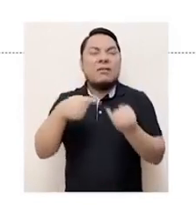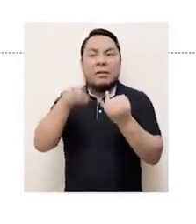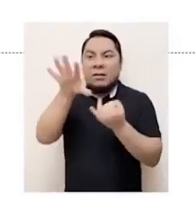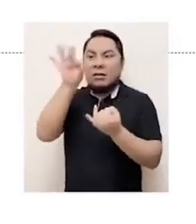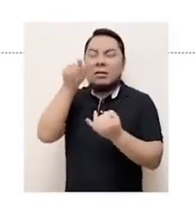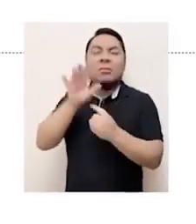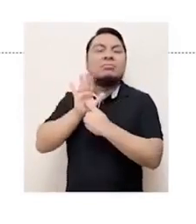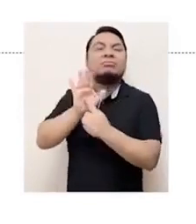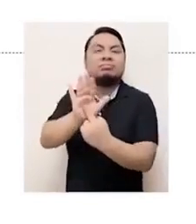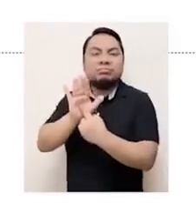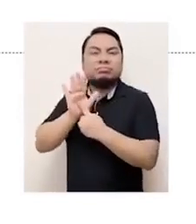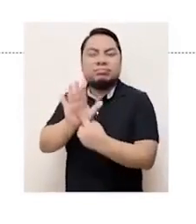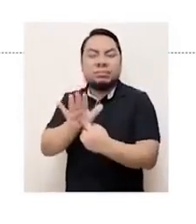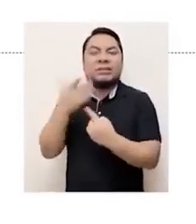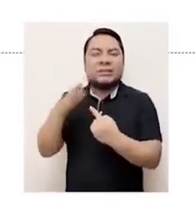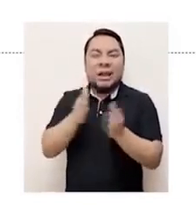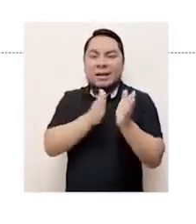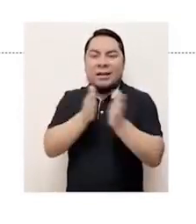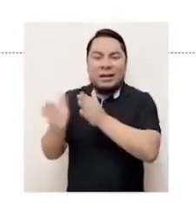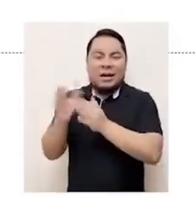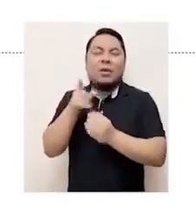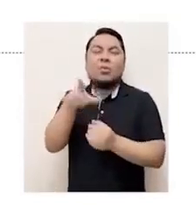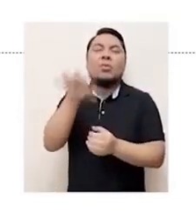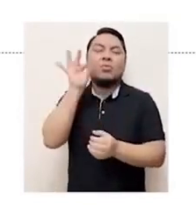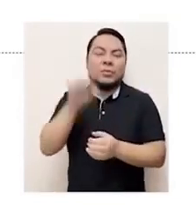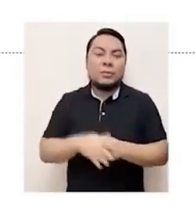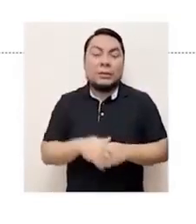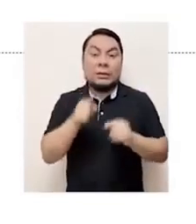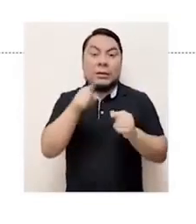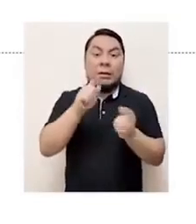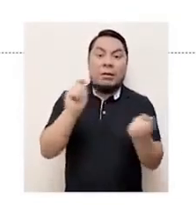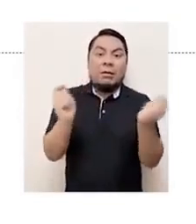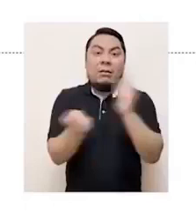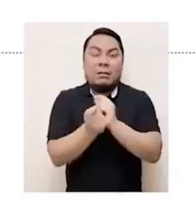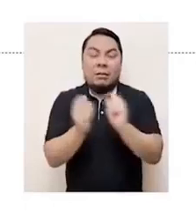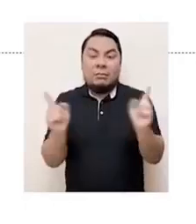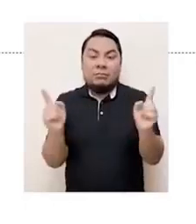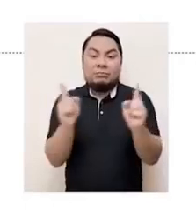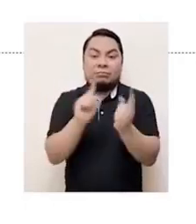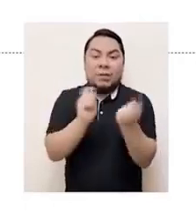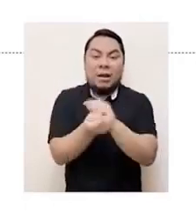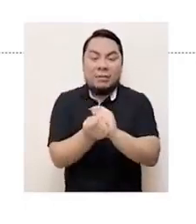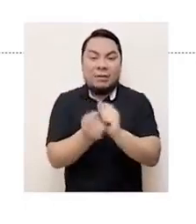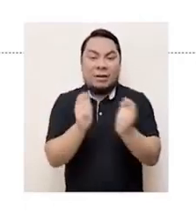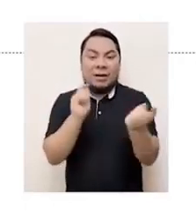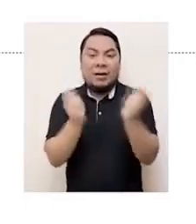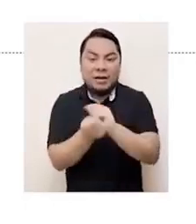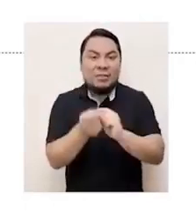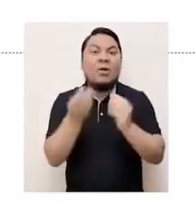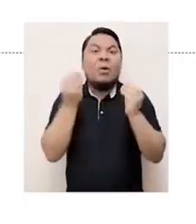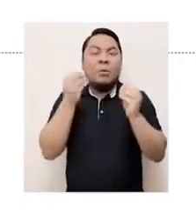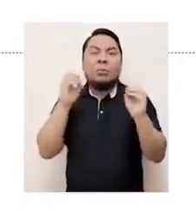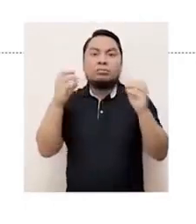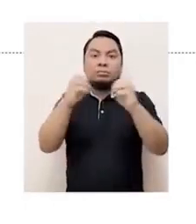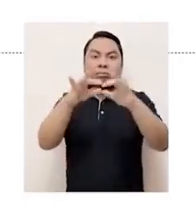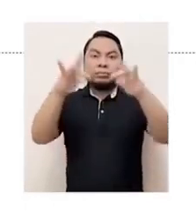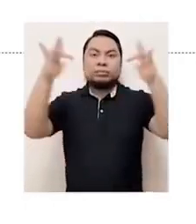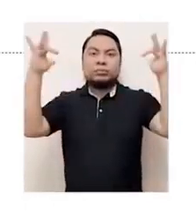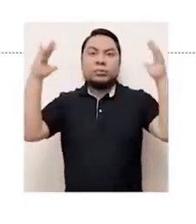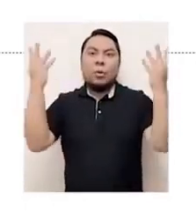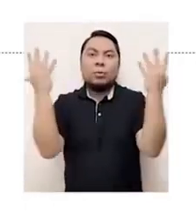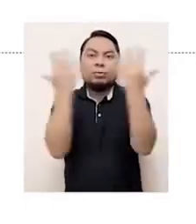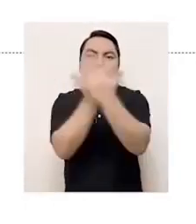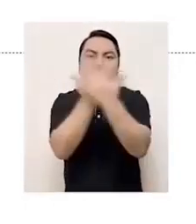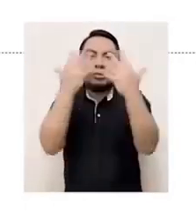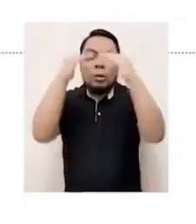varias opciones de presentaciones prediseñadas transición aquí encontrará diversas opciones de efectos visuales